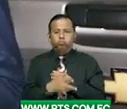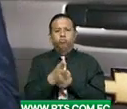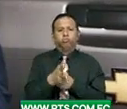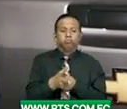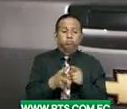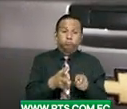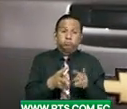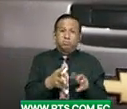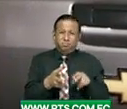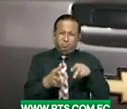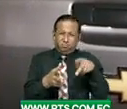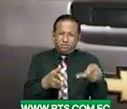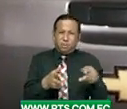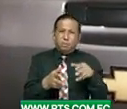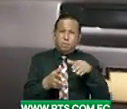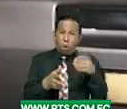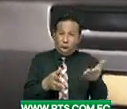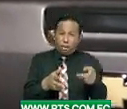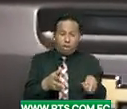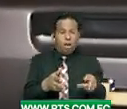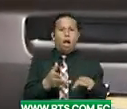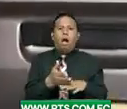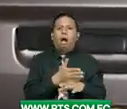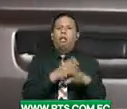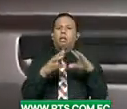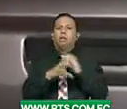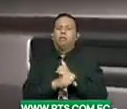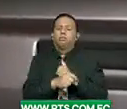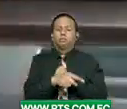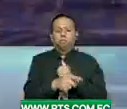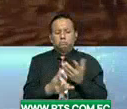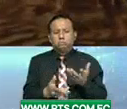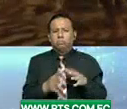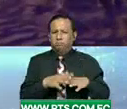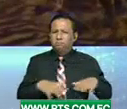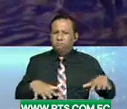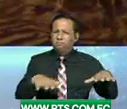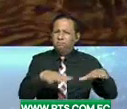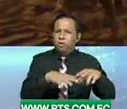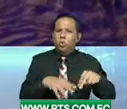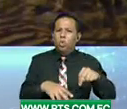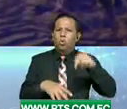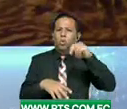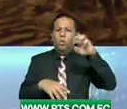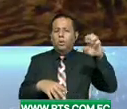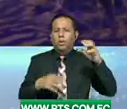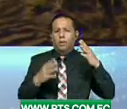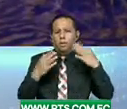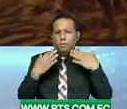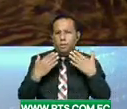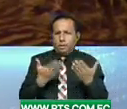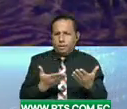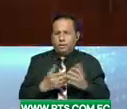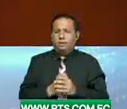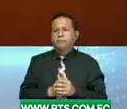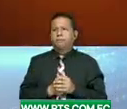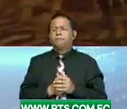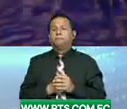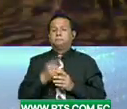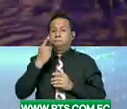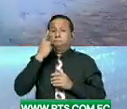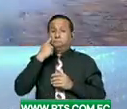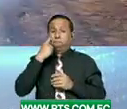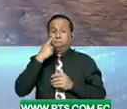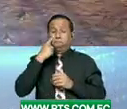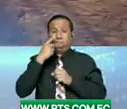ciudadano que fue baleado en horas de la noche aquí en este sector del noroeste de Guayaquil. Les vamos a